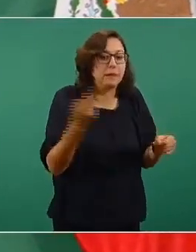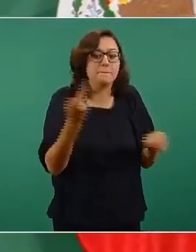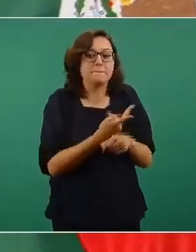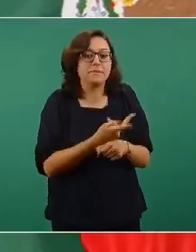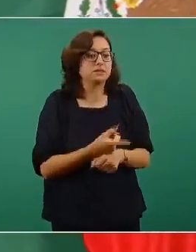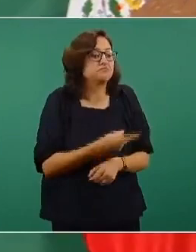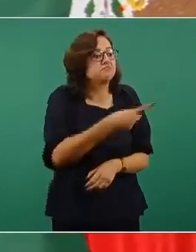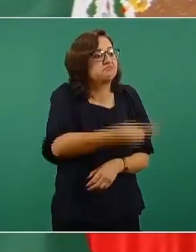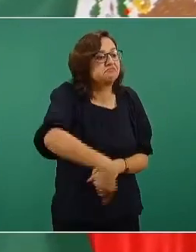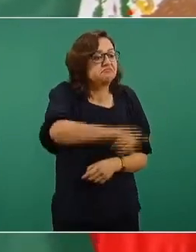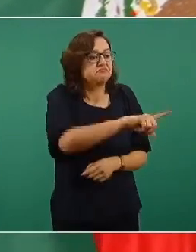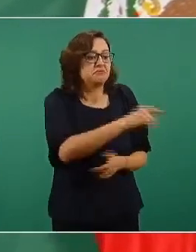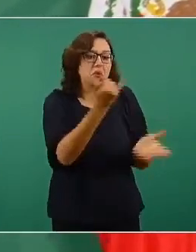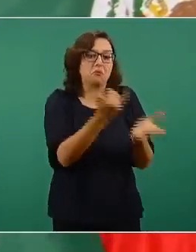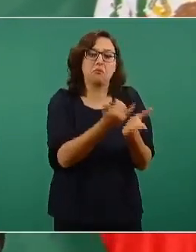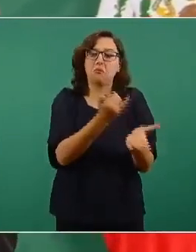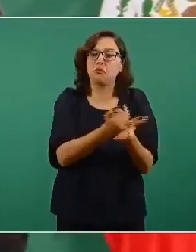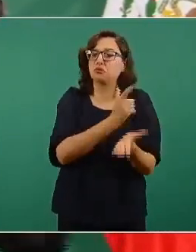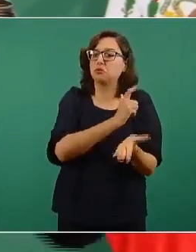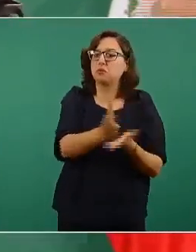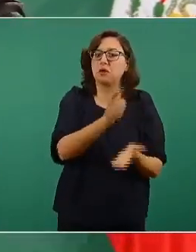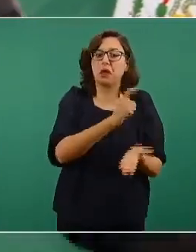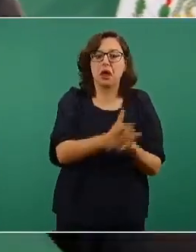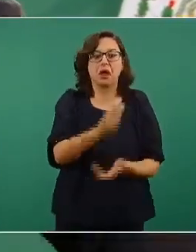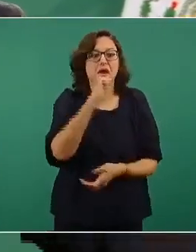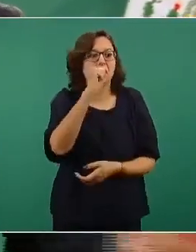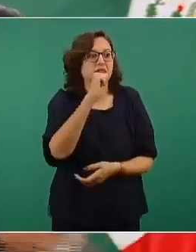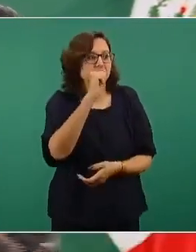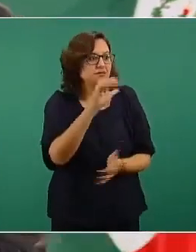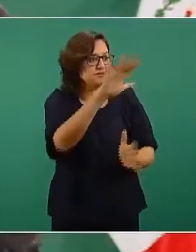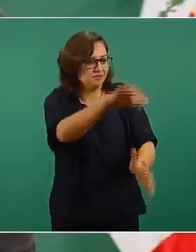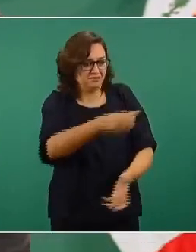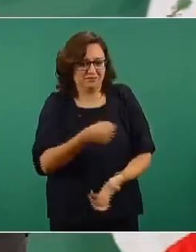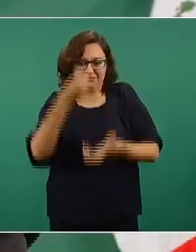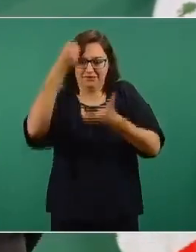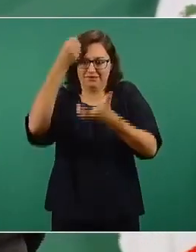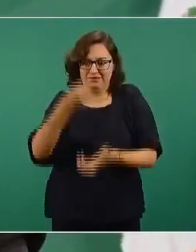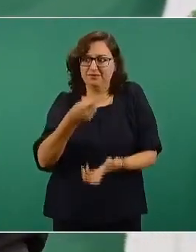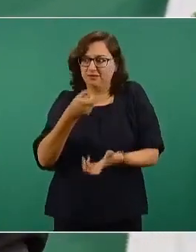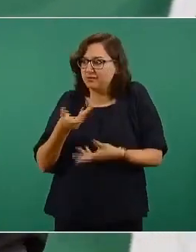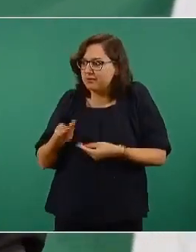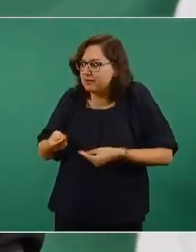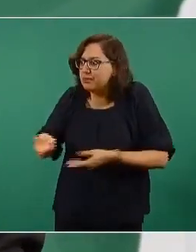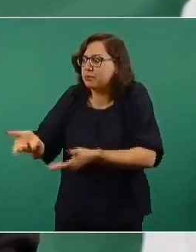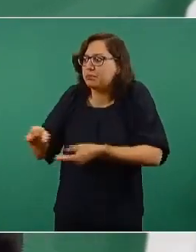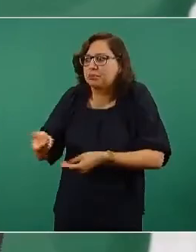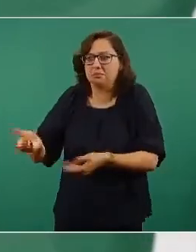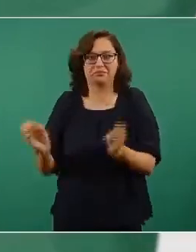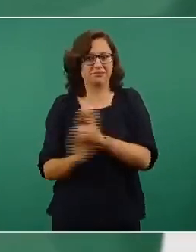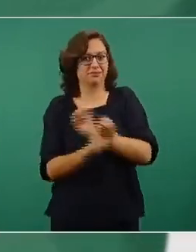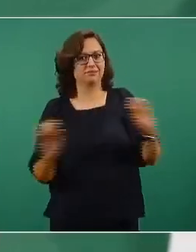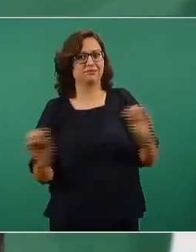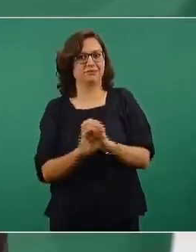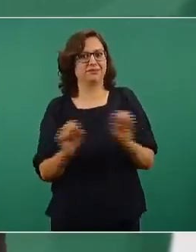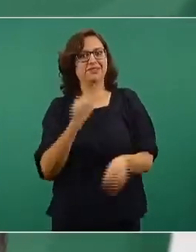impuestos y no se tiene presupuesto pues para ayudar a la gente que lo requiere. Entonces,